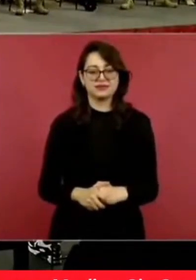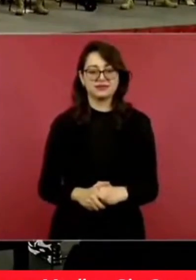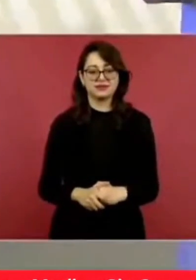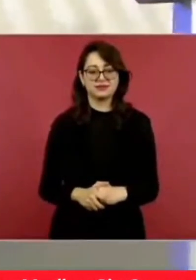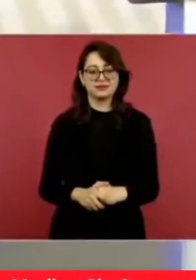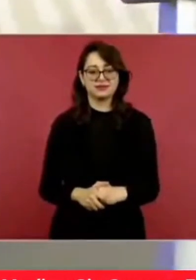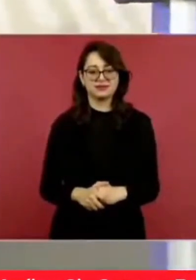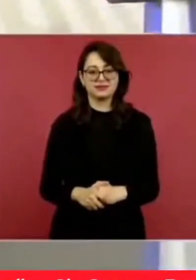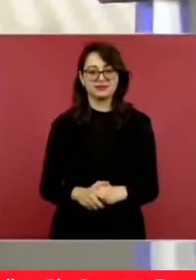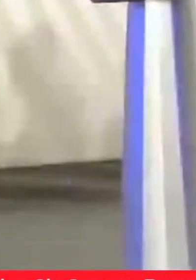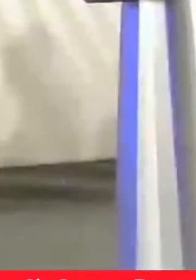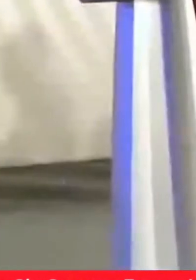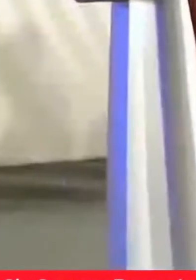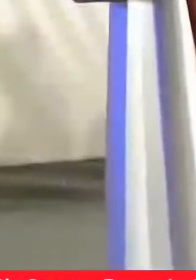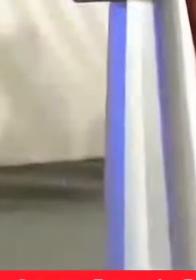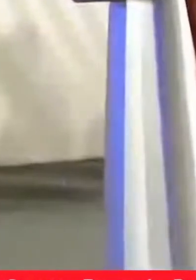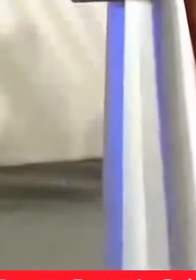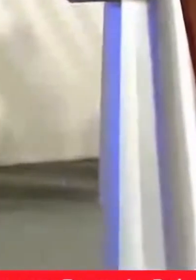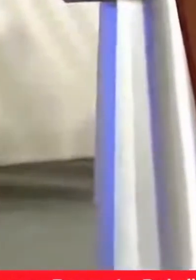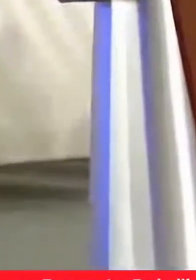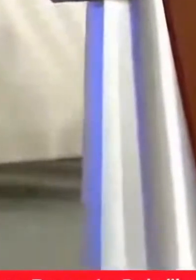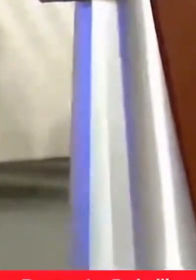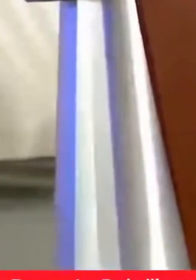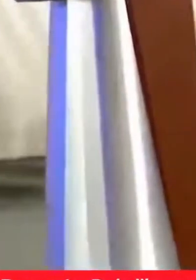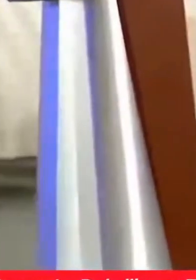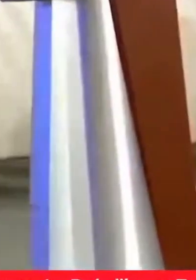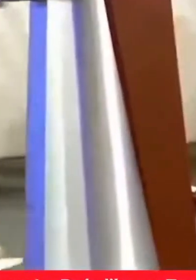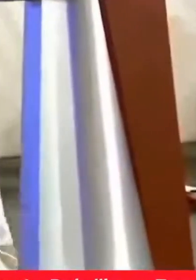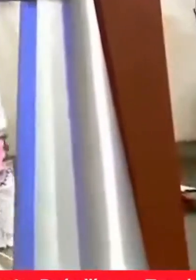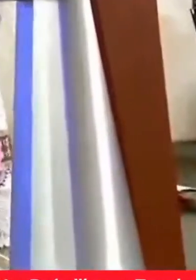y saludos todas las artesanas y y y y y